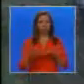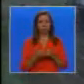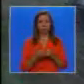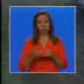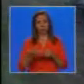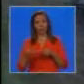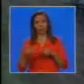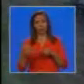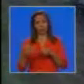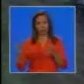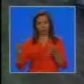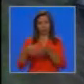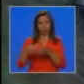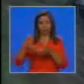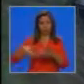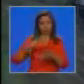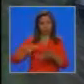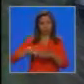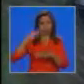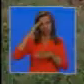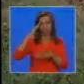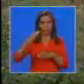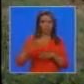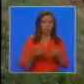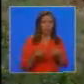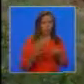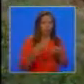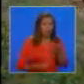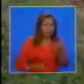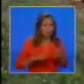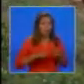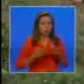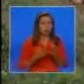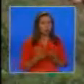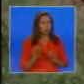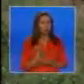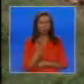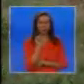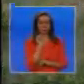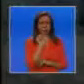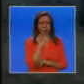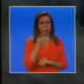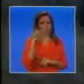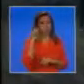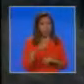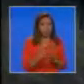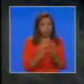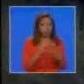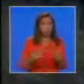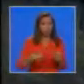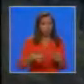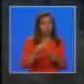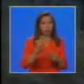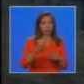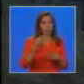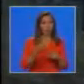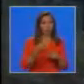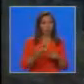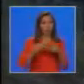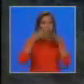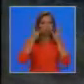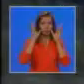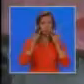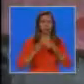Metropolitana de Tránsito tenía el bus 148 no eran graves y debían solucionarlas hasta la primera semana de diciembre. Por su parte, la